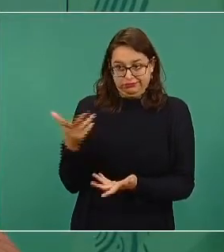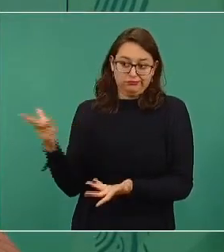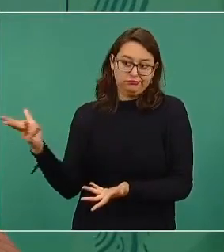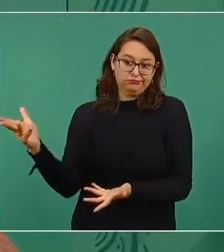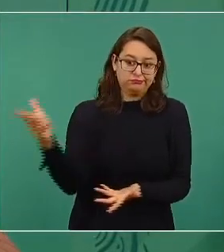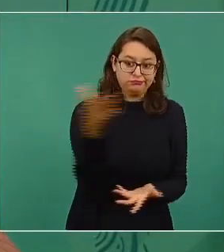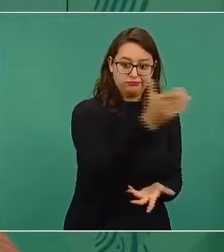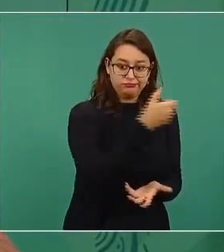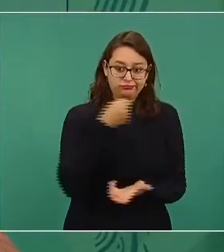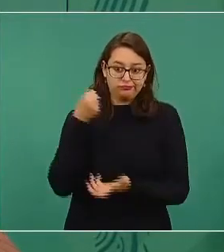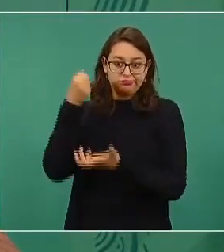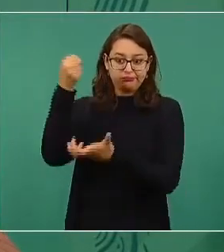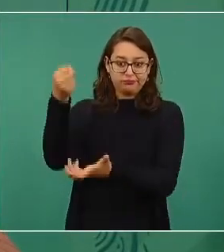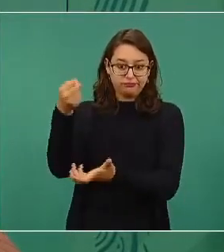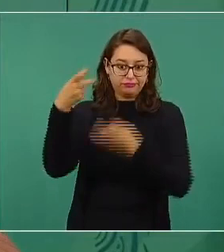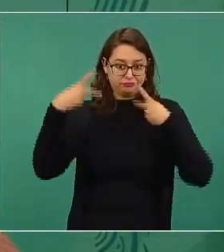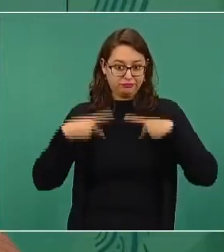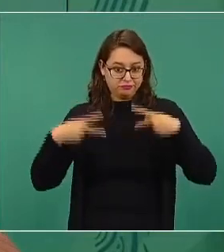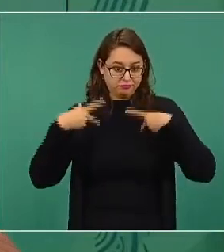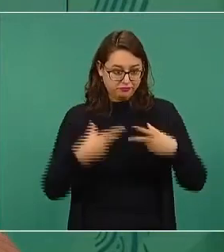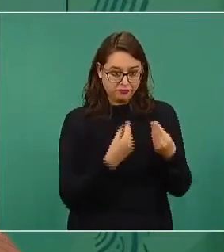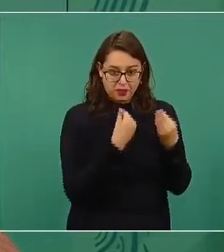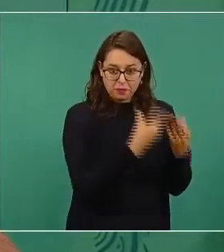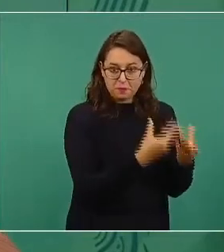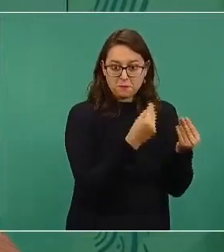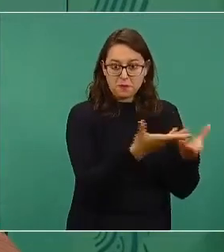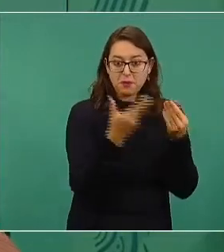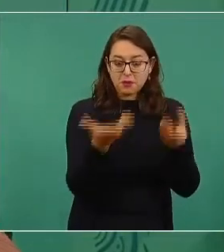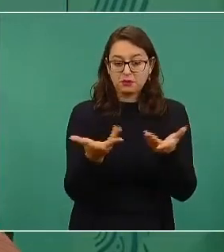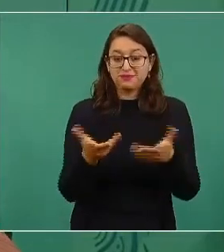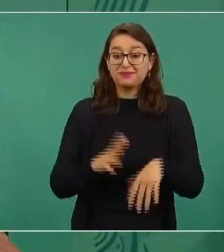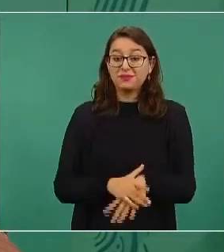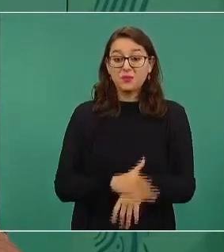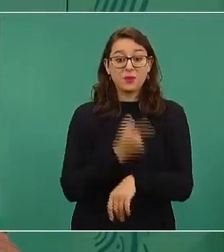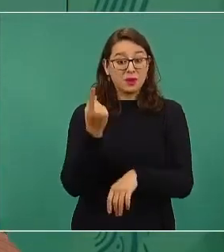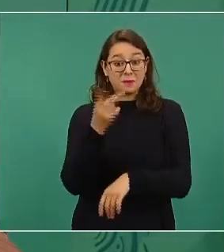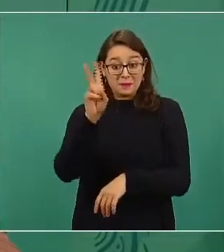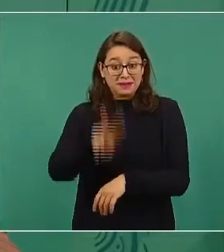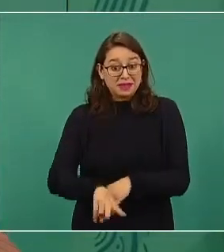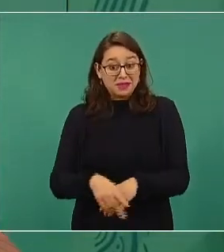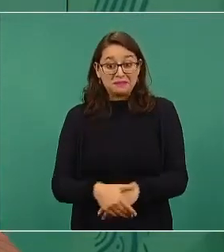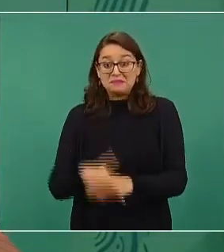porque nunca han hecho nada trascendente